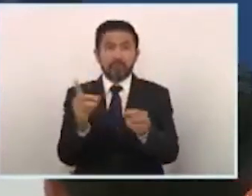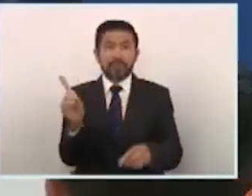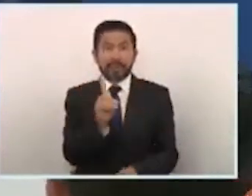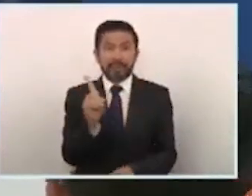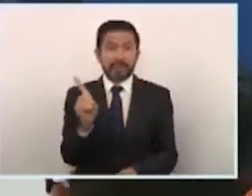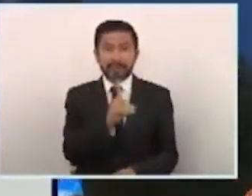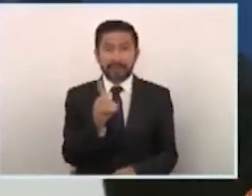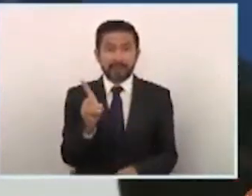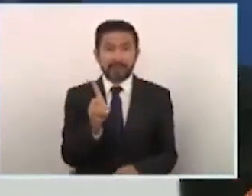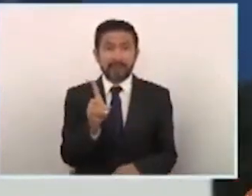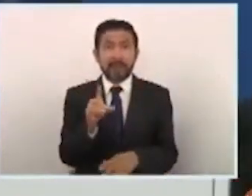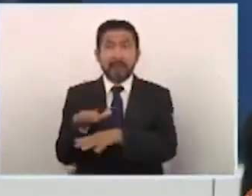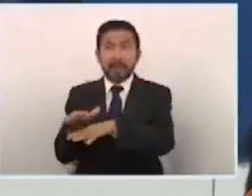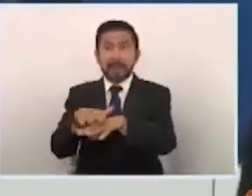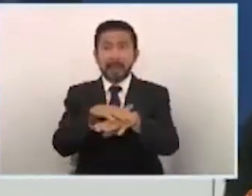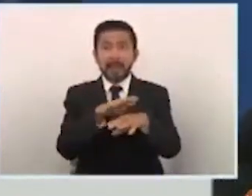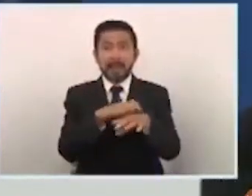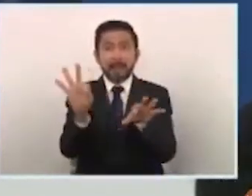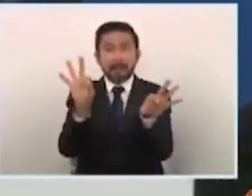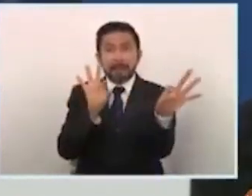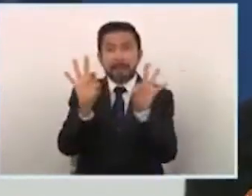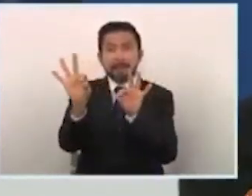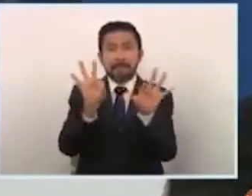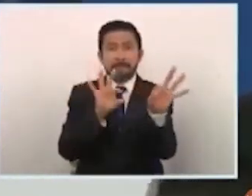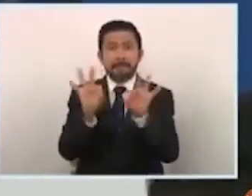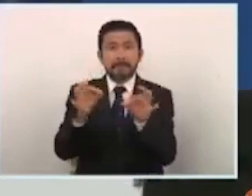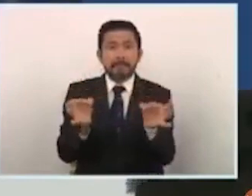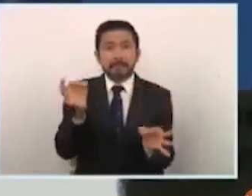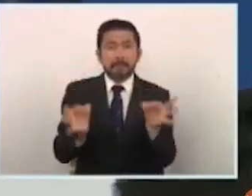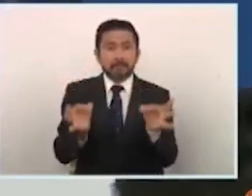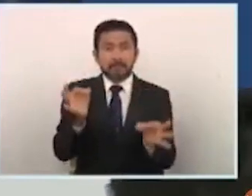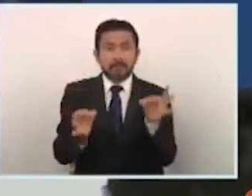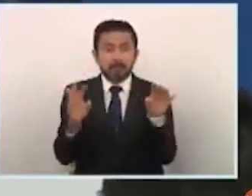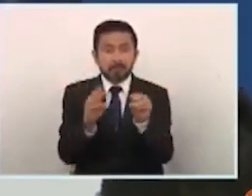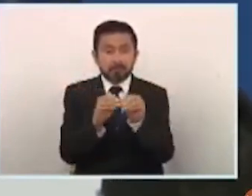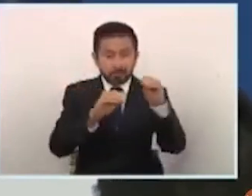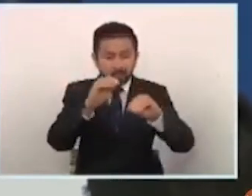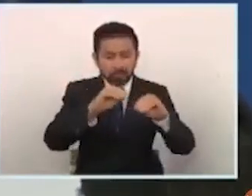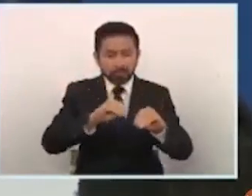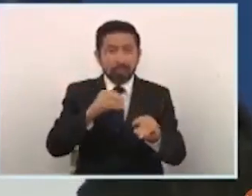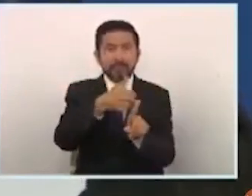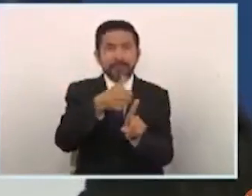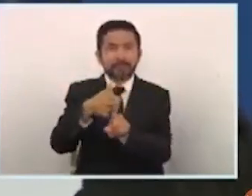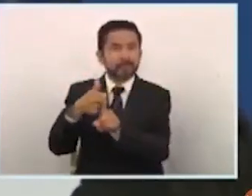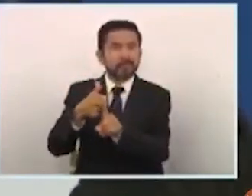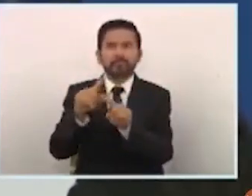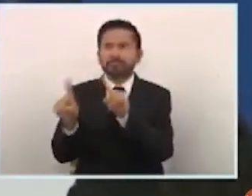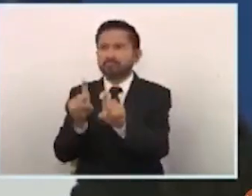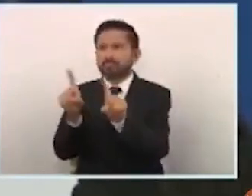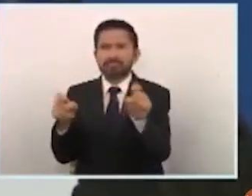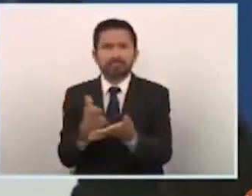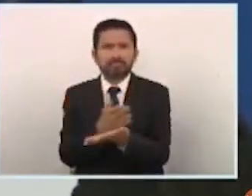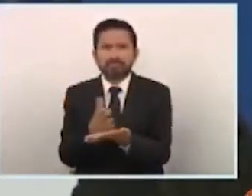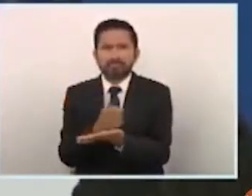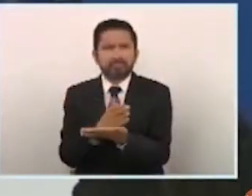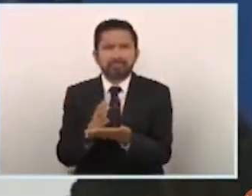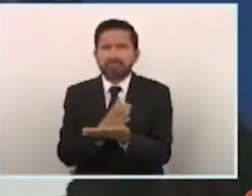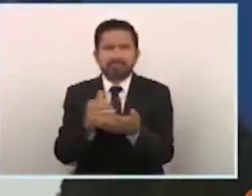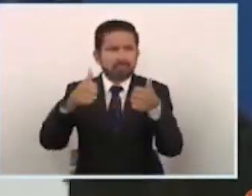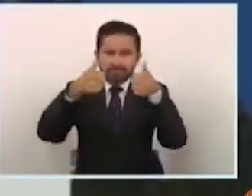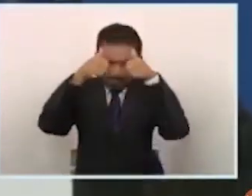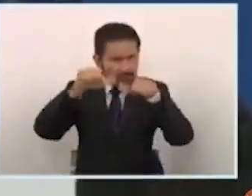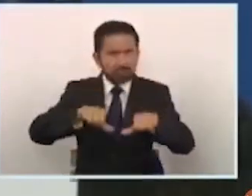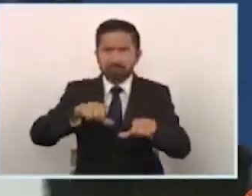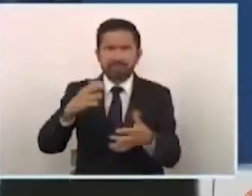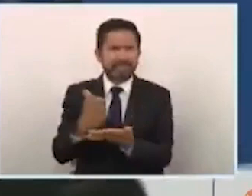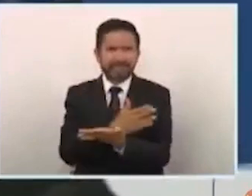derechas invitaron a algunos abogados y crearon ellos mismos, sin consultar a nadie, sin la aprobación